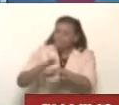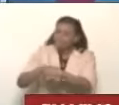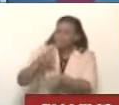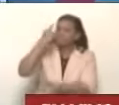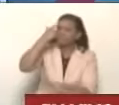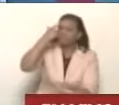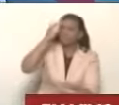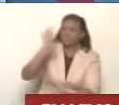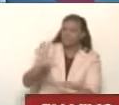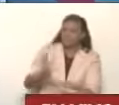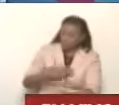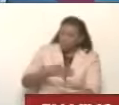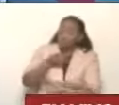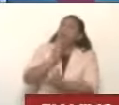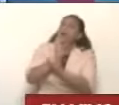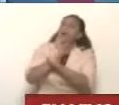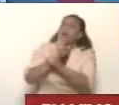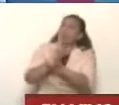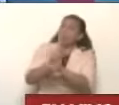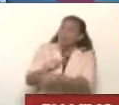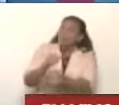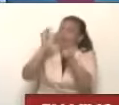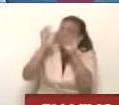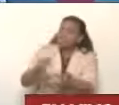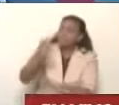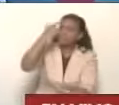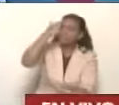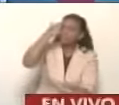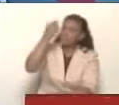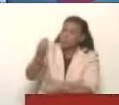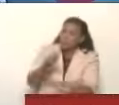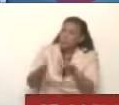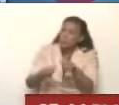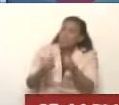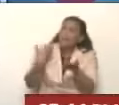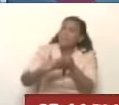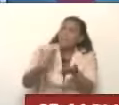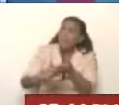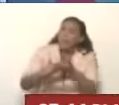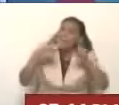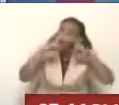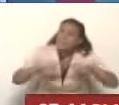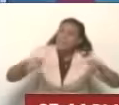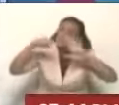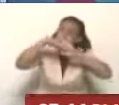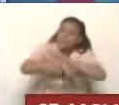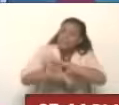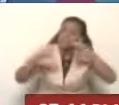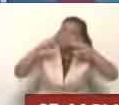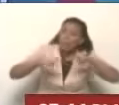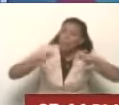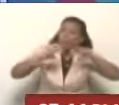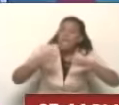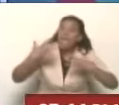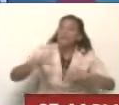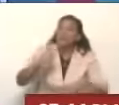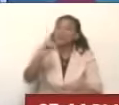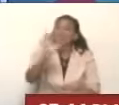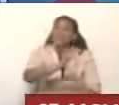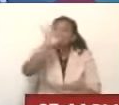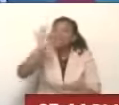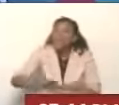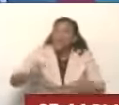conocimiento absoluto de todas estas pruebas, que esto es apenas el